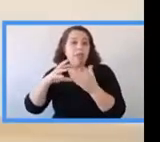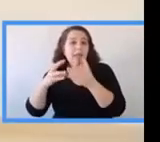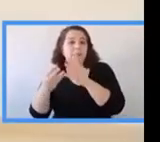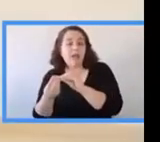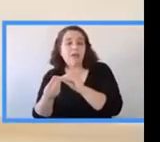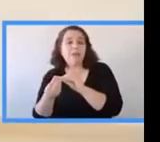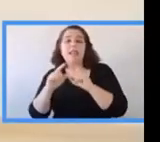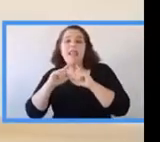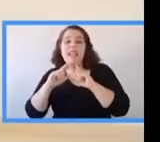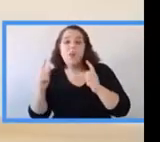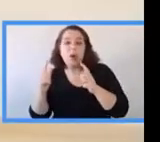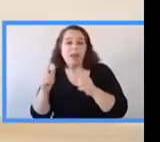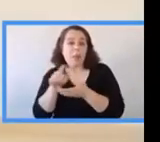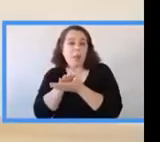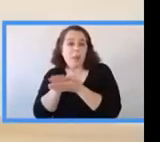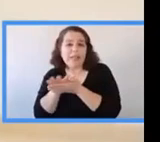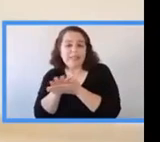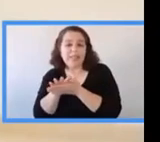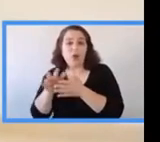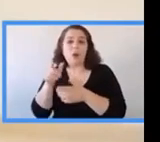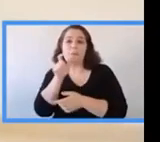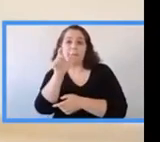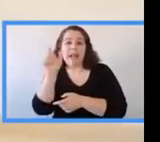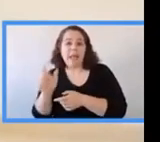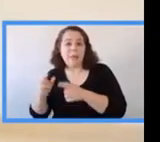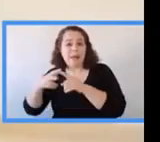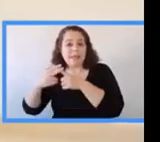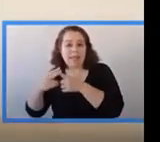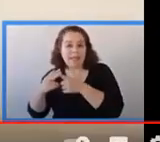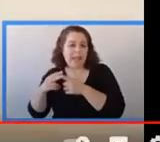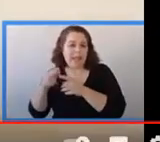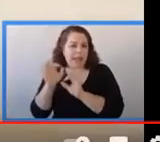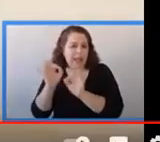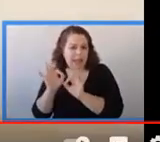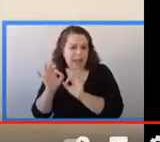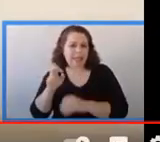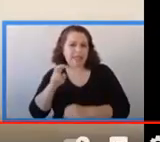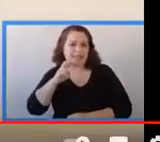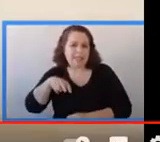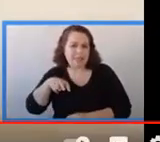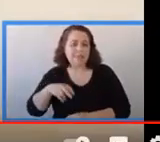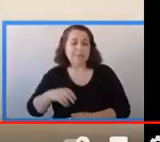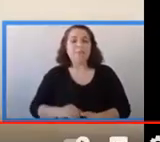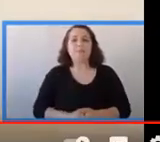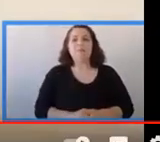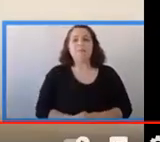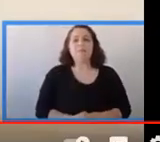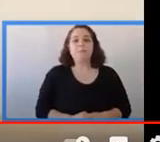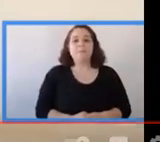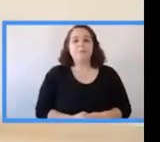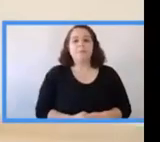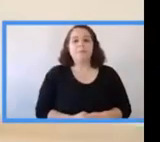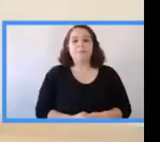texto en un lenguaje sencillo, sin tecnicismos y sin palabras que sean en